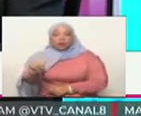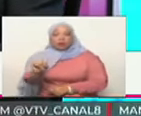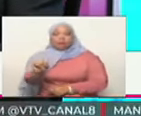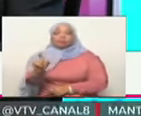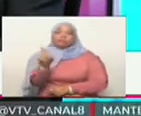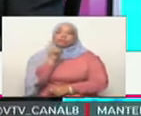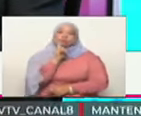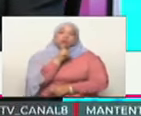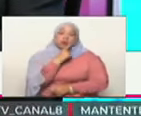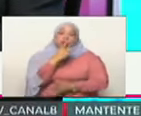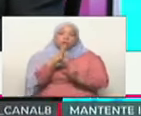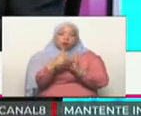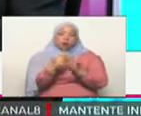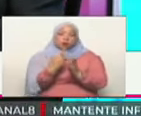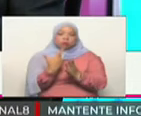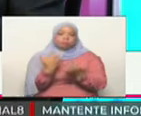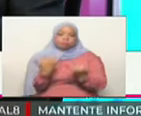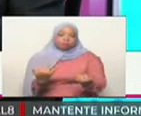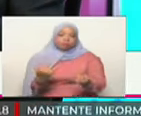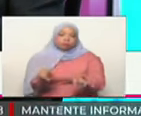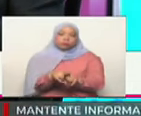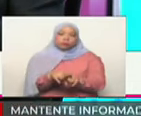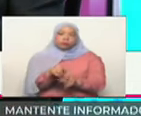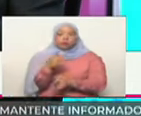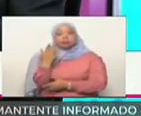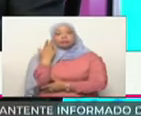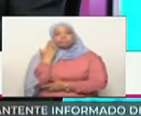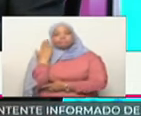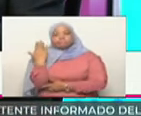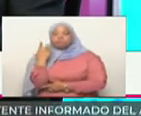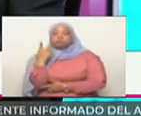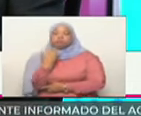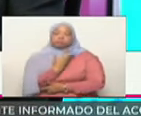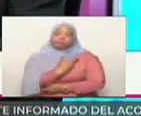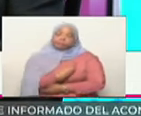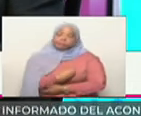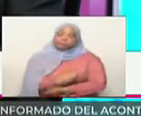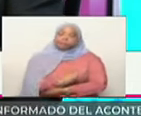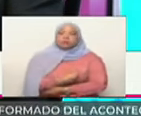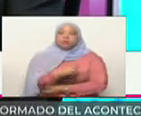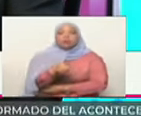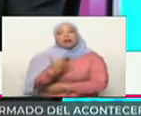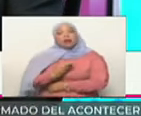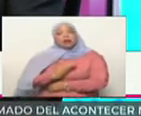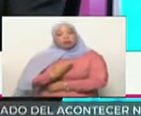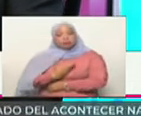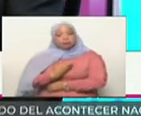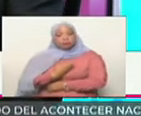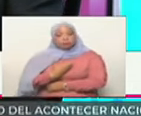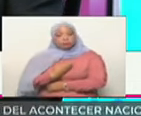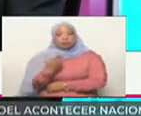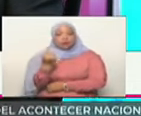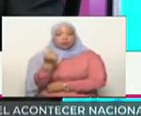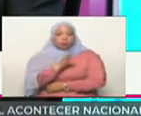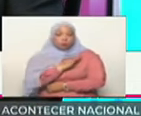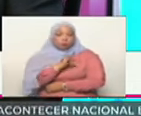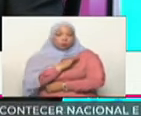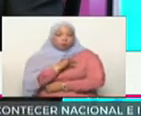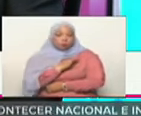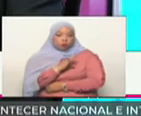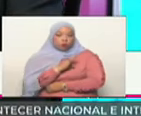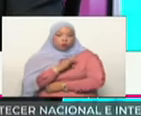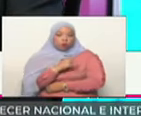al ostracismo. Lo heredan. Lo heredan. Y ese alcalde utilizaba el dinero que recaudaba